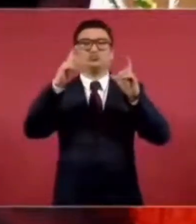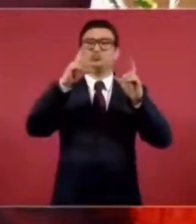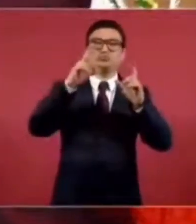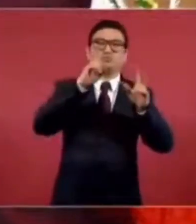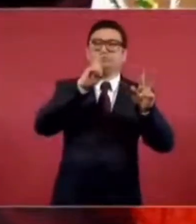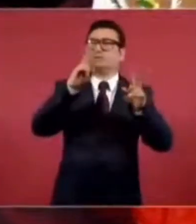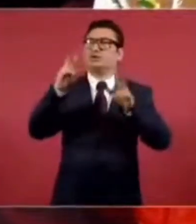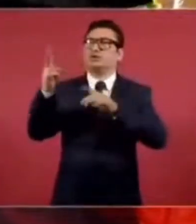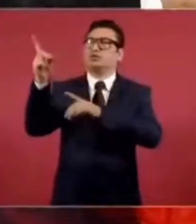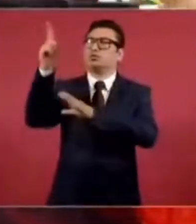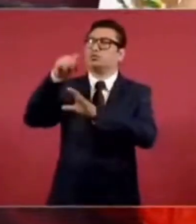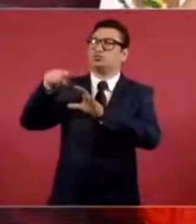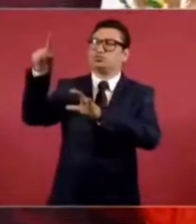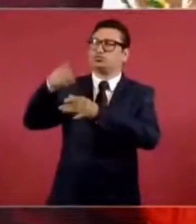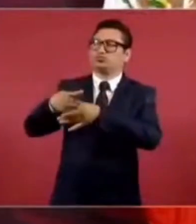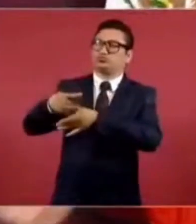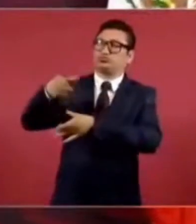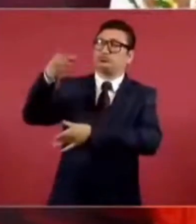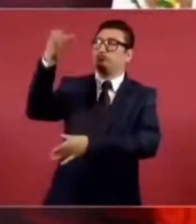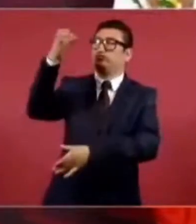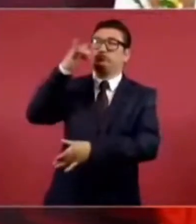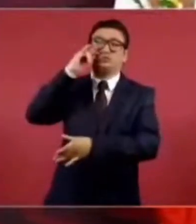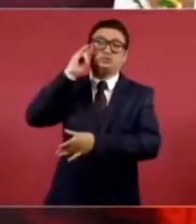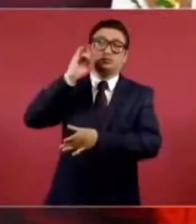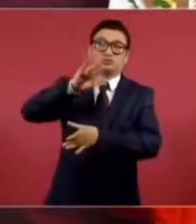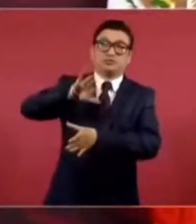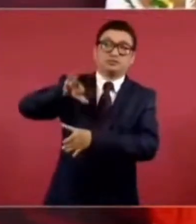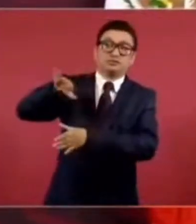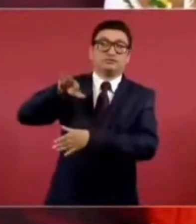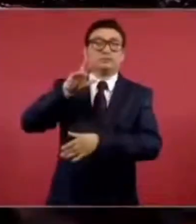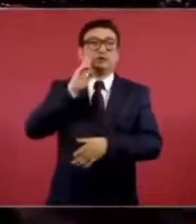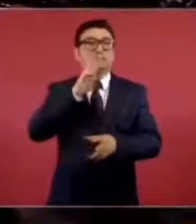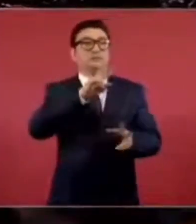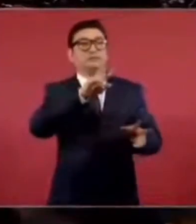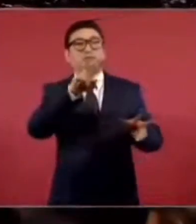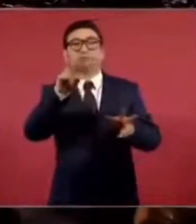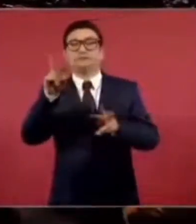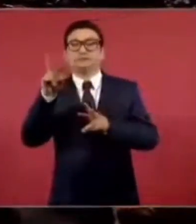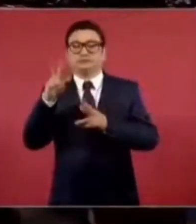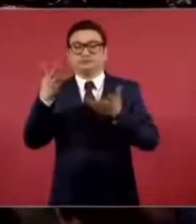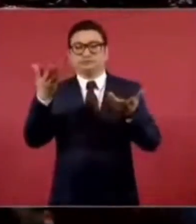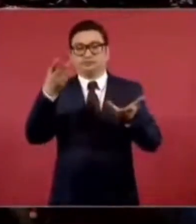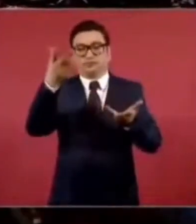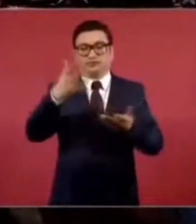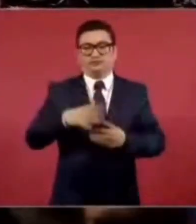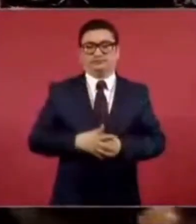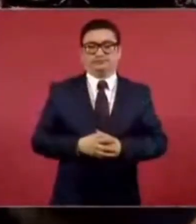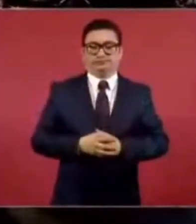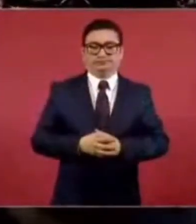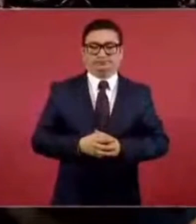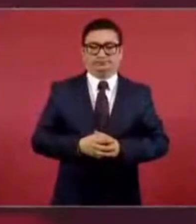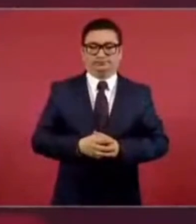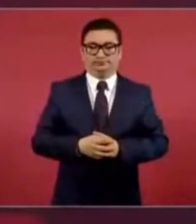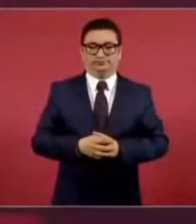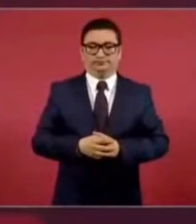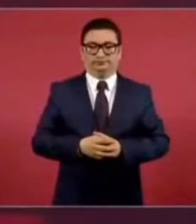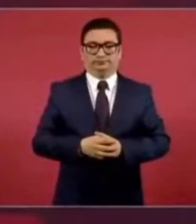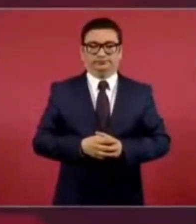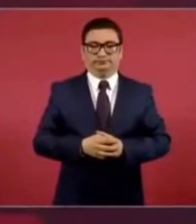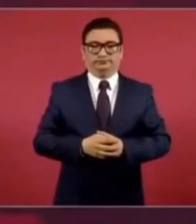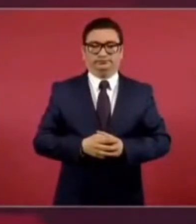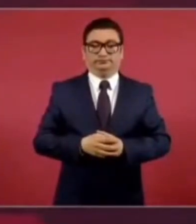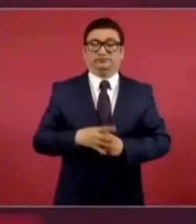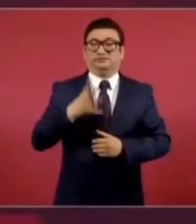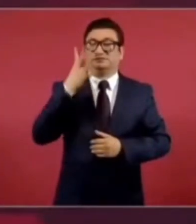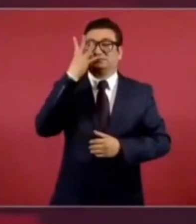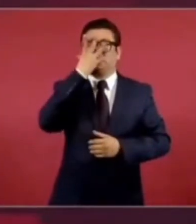salga el tubo para este estar ahí en el paisaje es